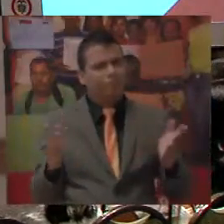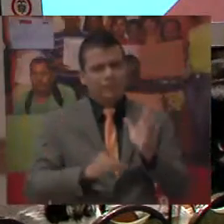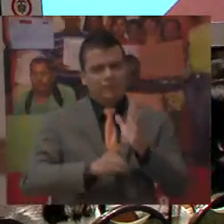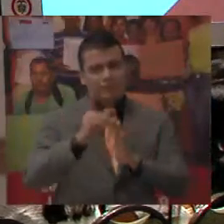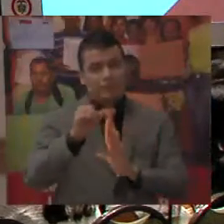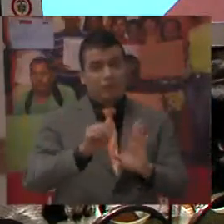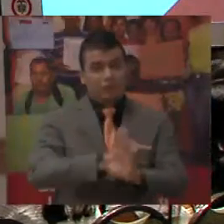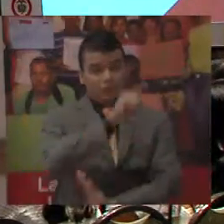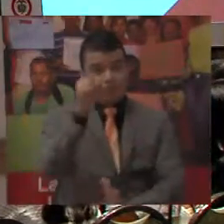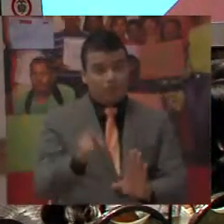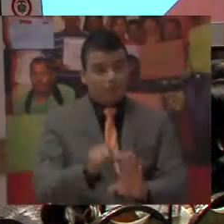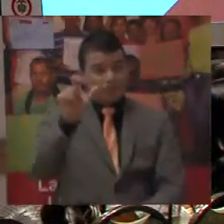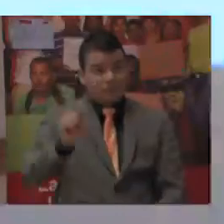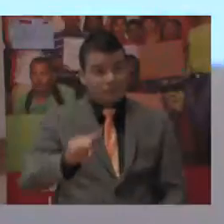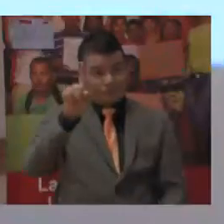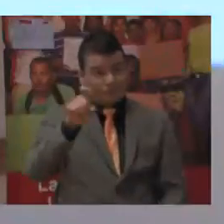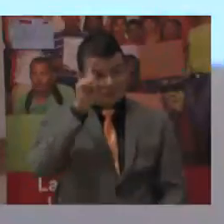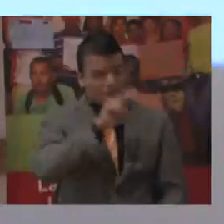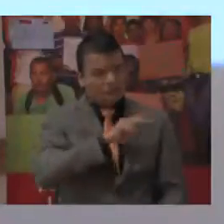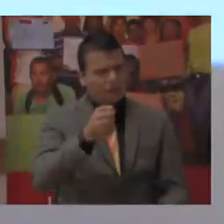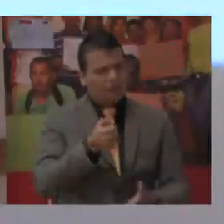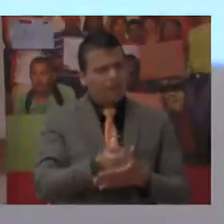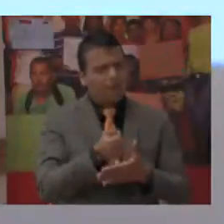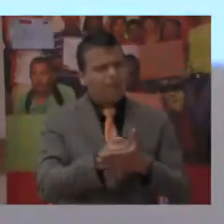que ha definido la gobernadora y su equipo de trabajo?